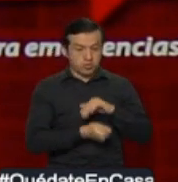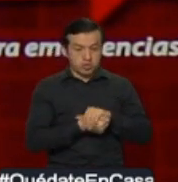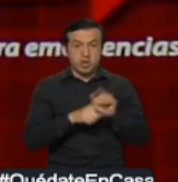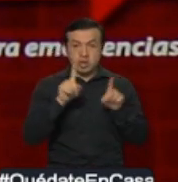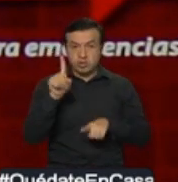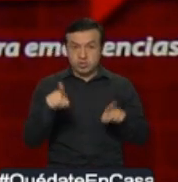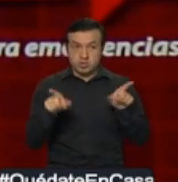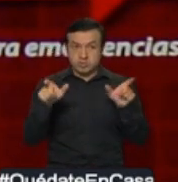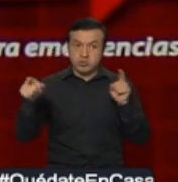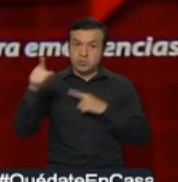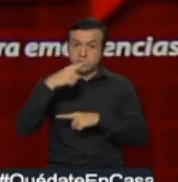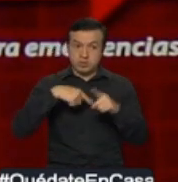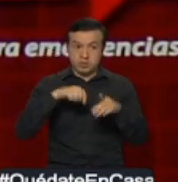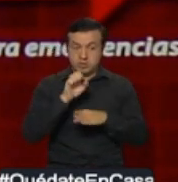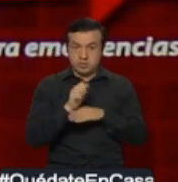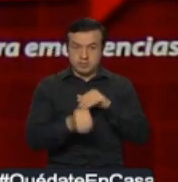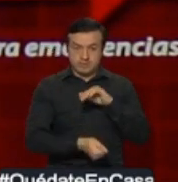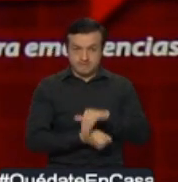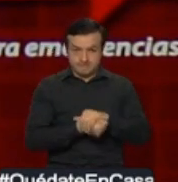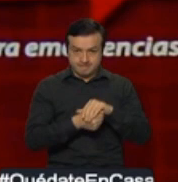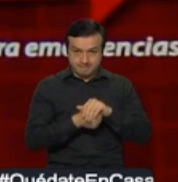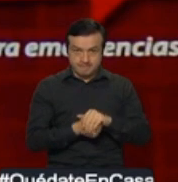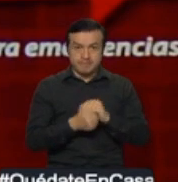que retornan al país.